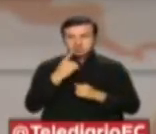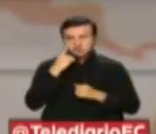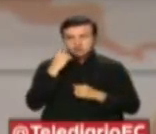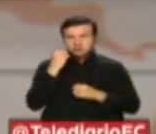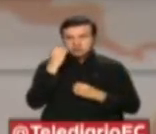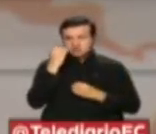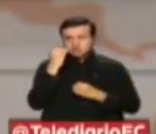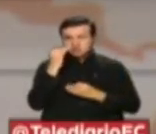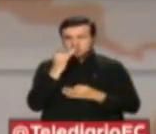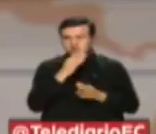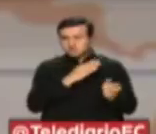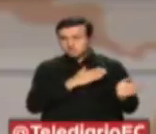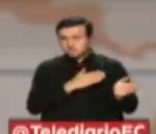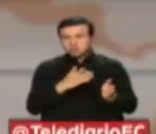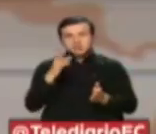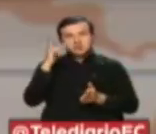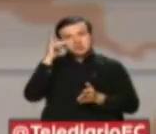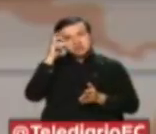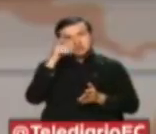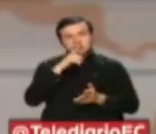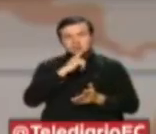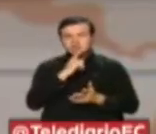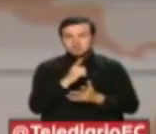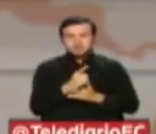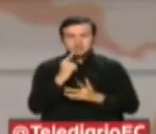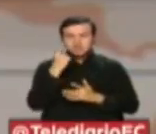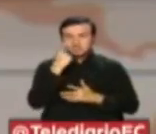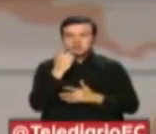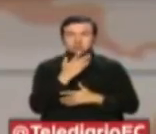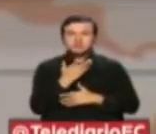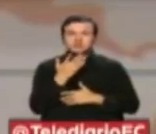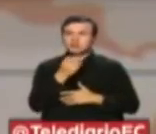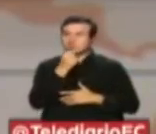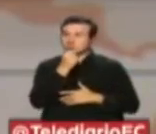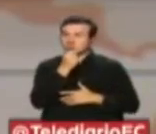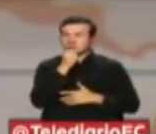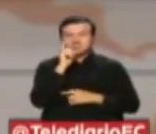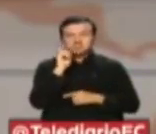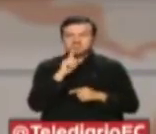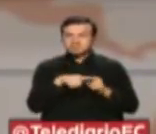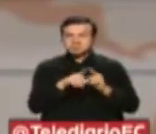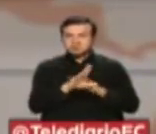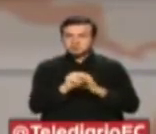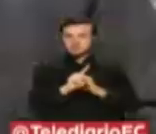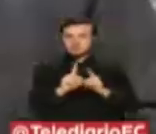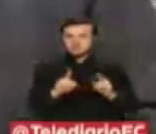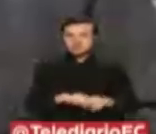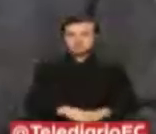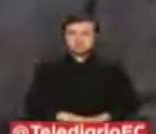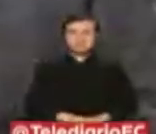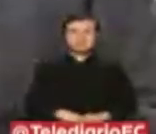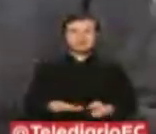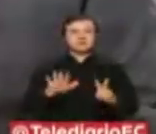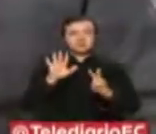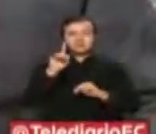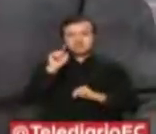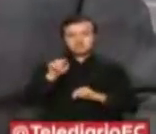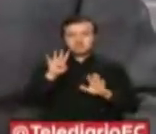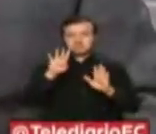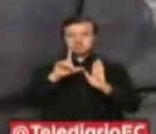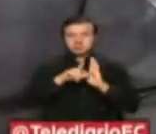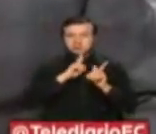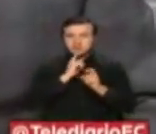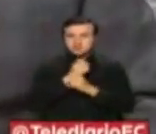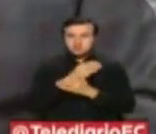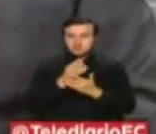las cuentas que deber yo creo que no es ni siquiera el mínimo de una entrevista de siete de la mañana con nueve minutos ya